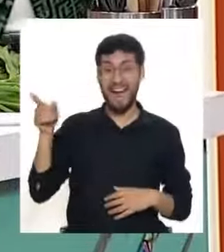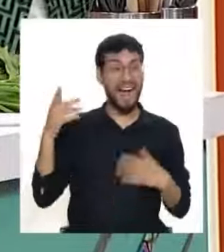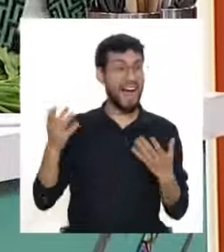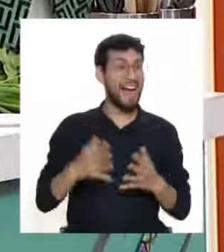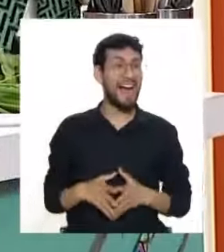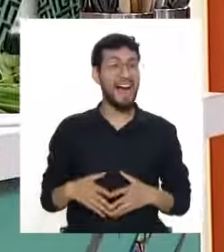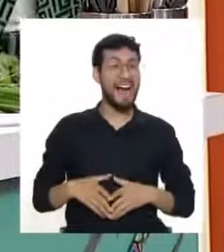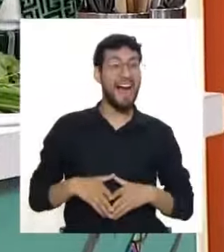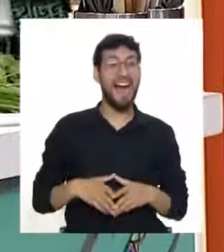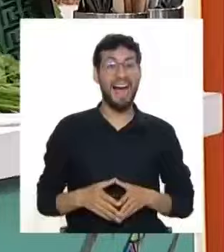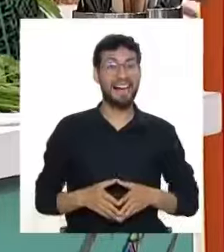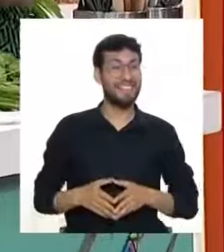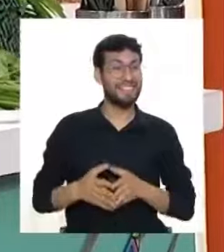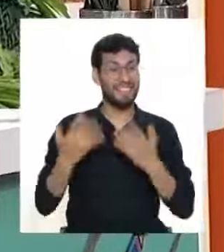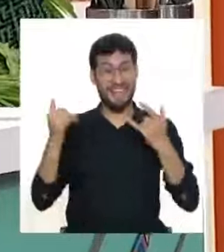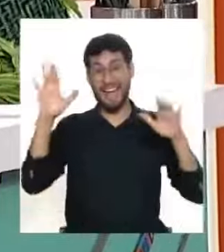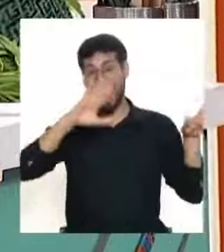acuerdo mucho. Rucarita.